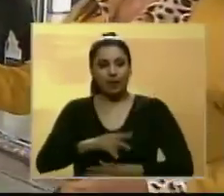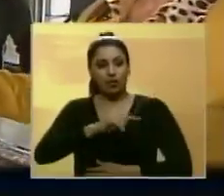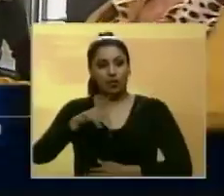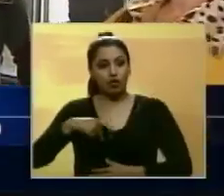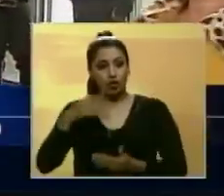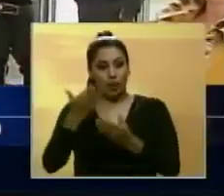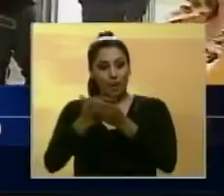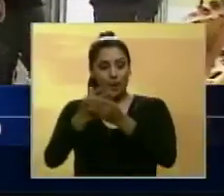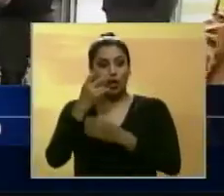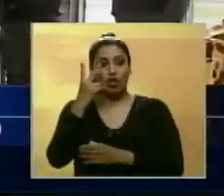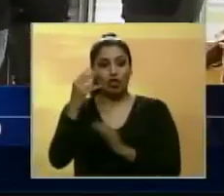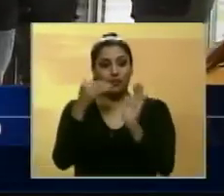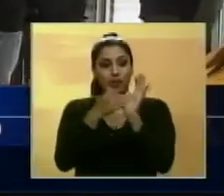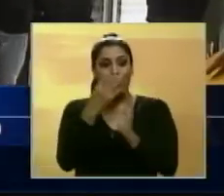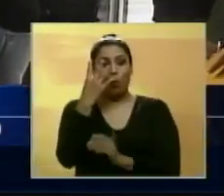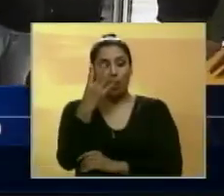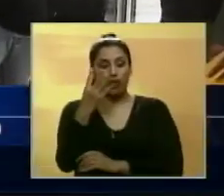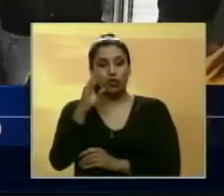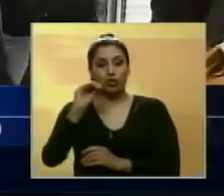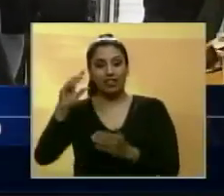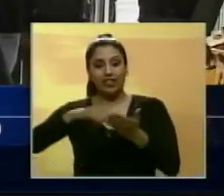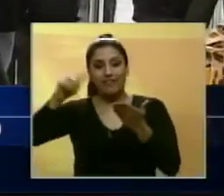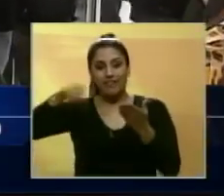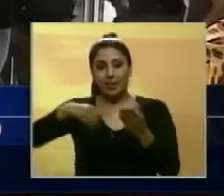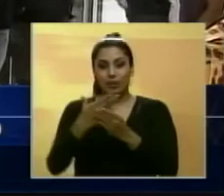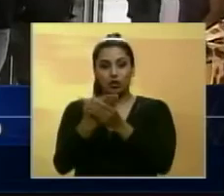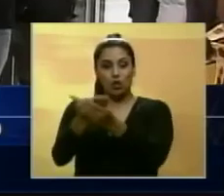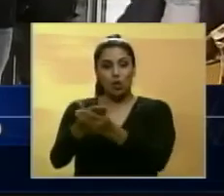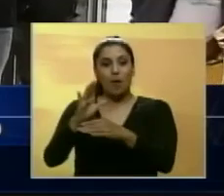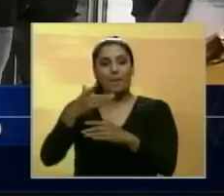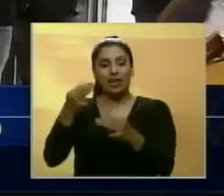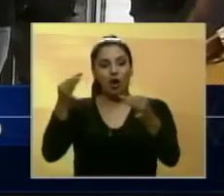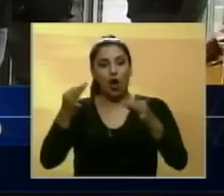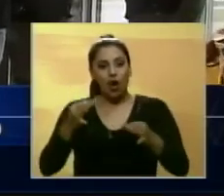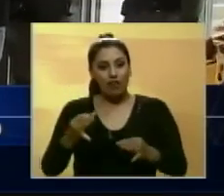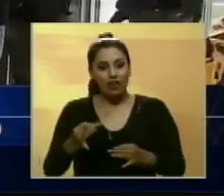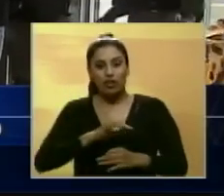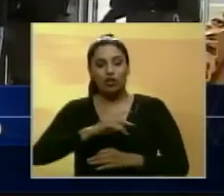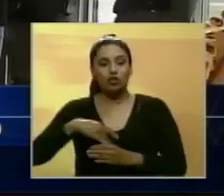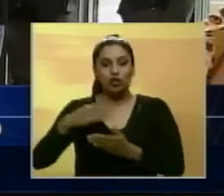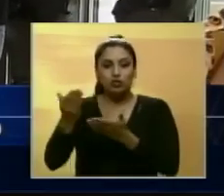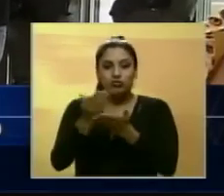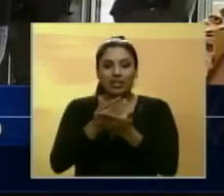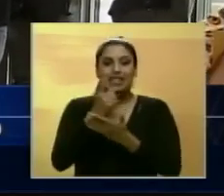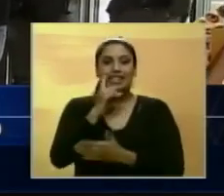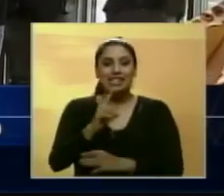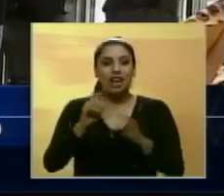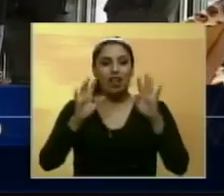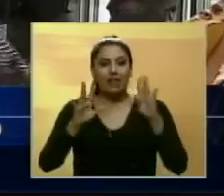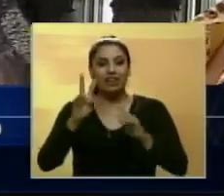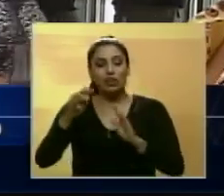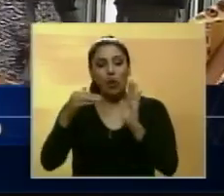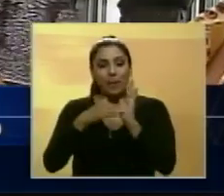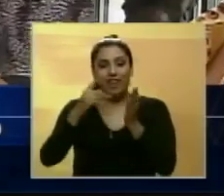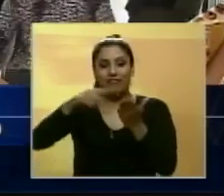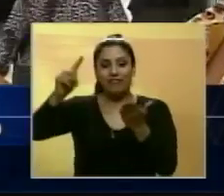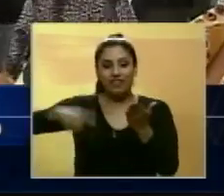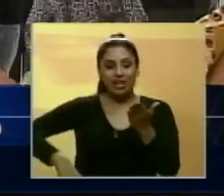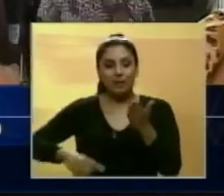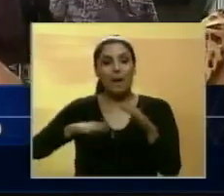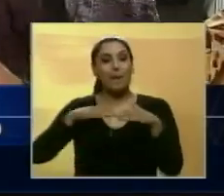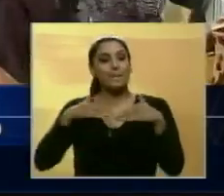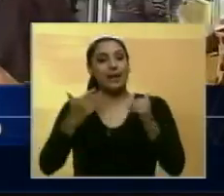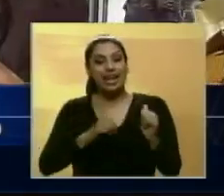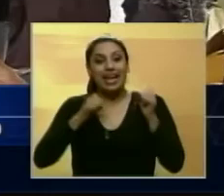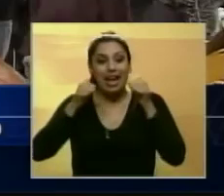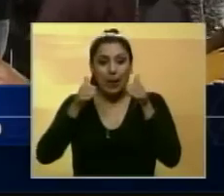Nosotros consignamos hoy 2.400 firmas para exigir los formularios, para poder recabar 192.000 firmas, para entonces